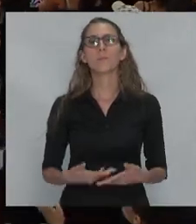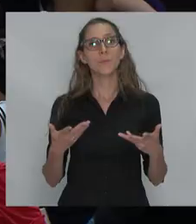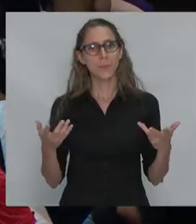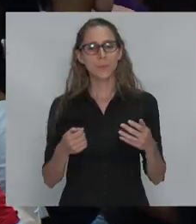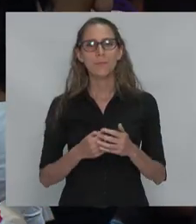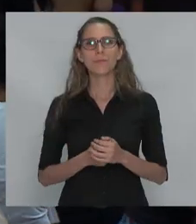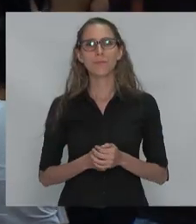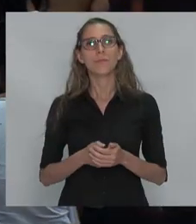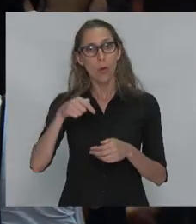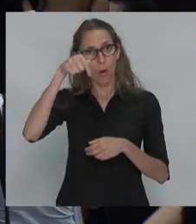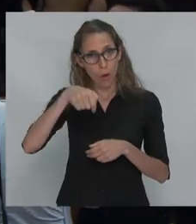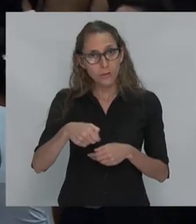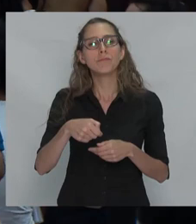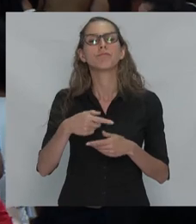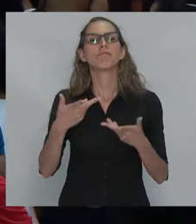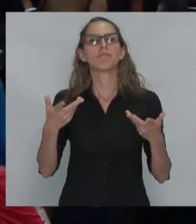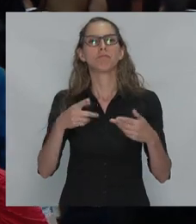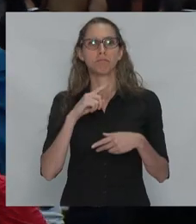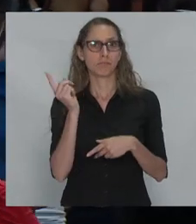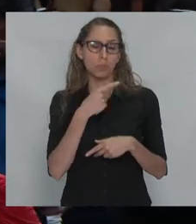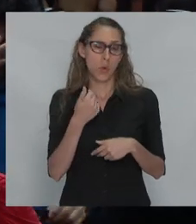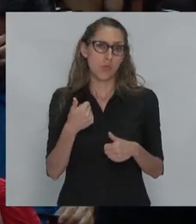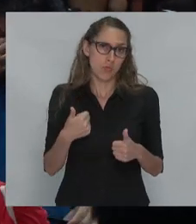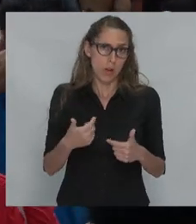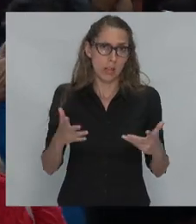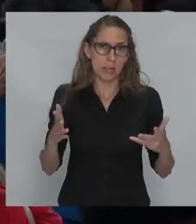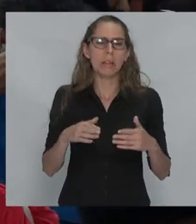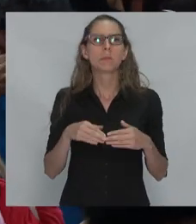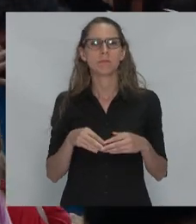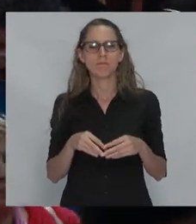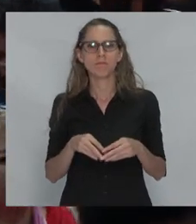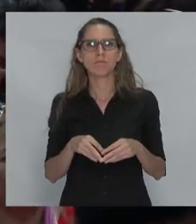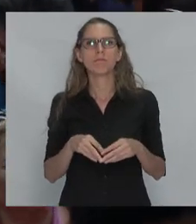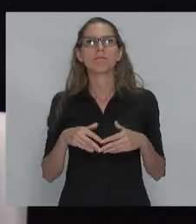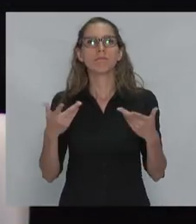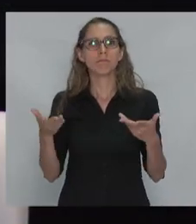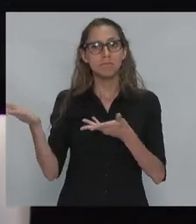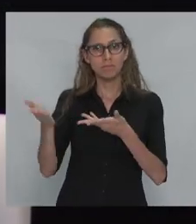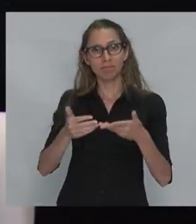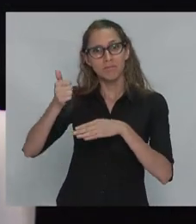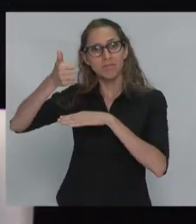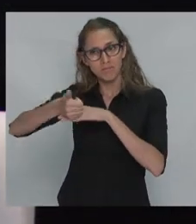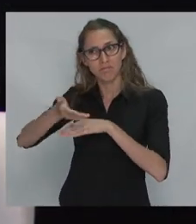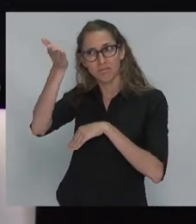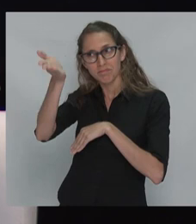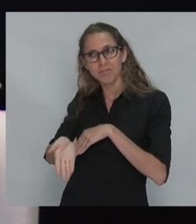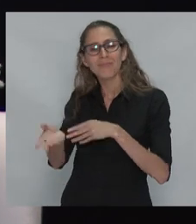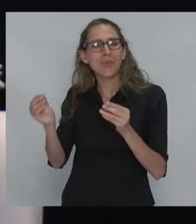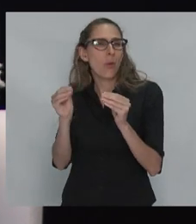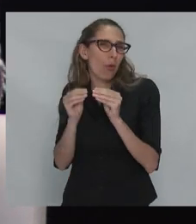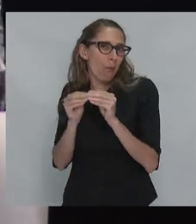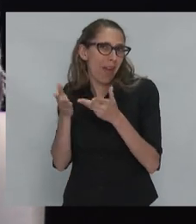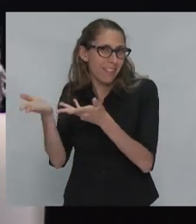Bueno, hoy contamos con el privilegio de tener a un